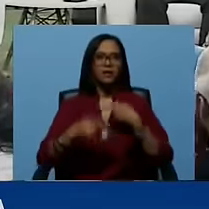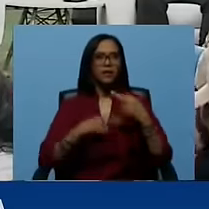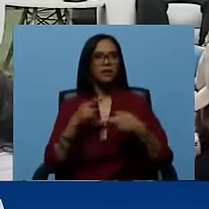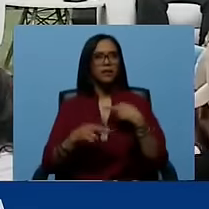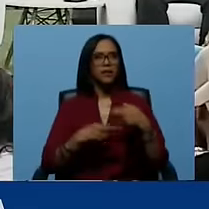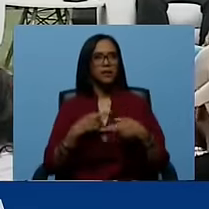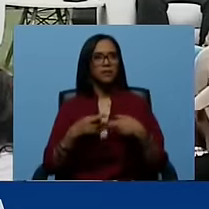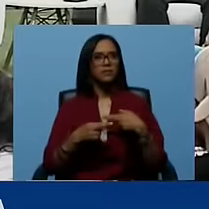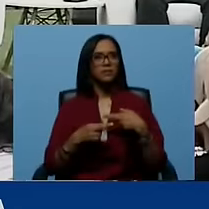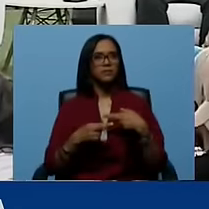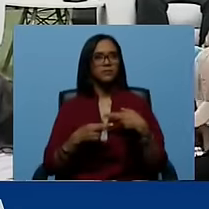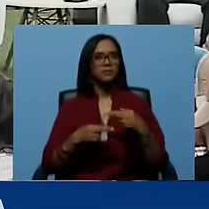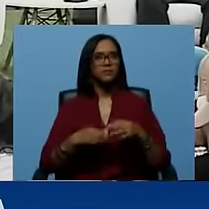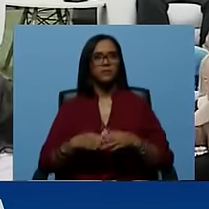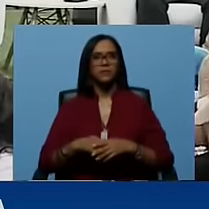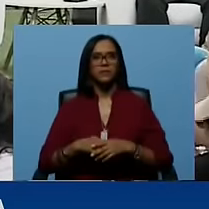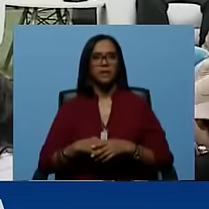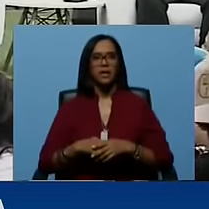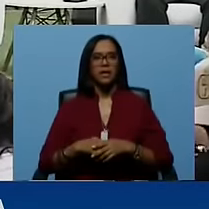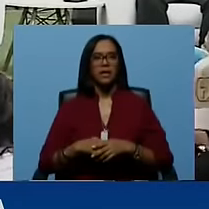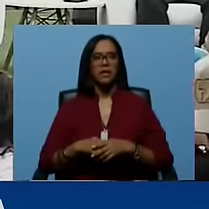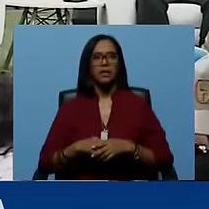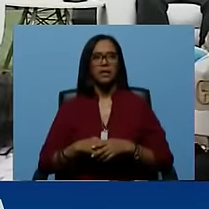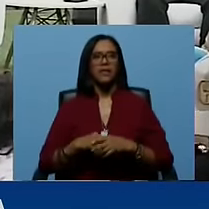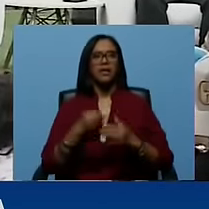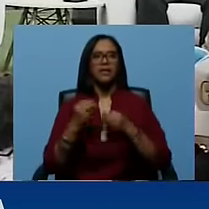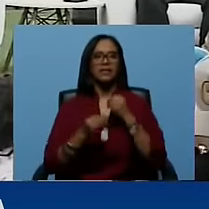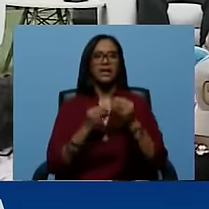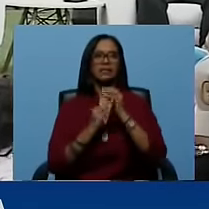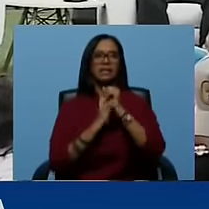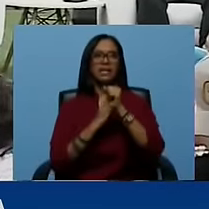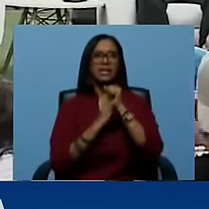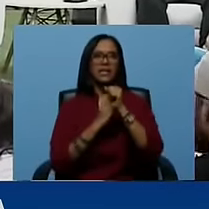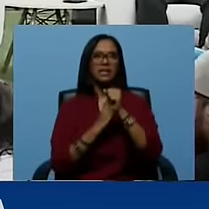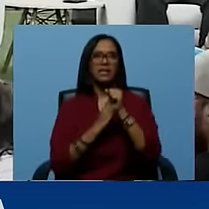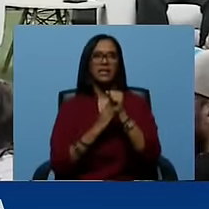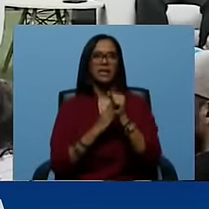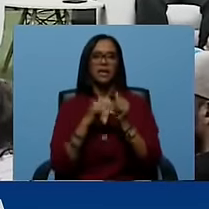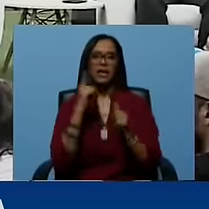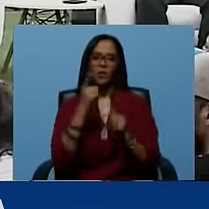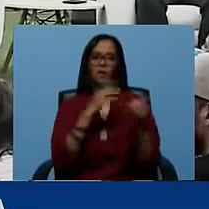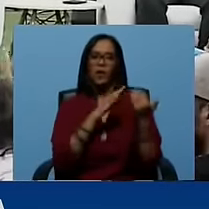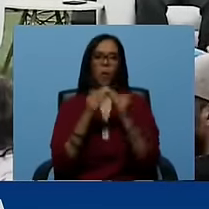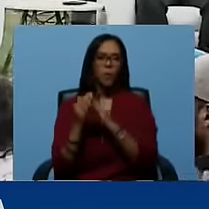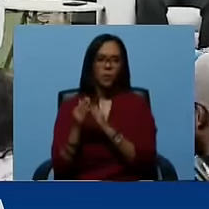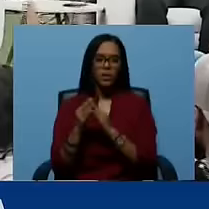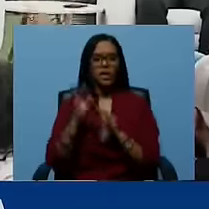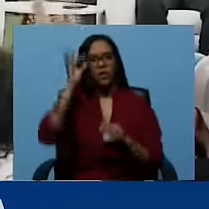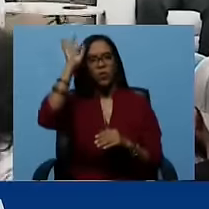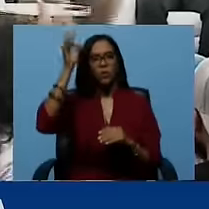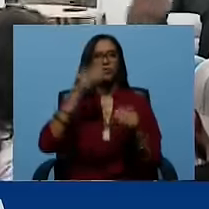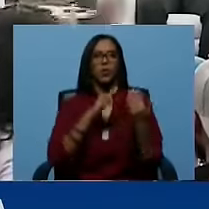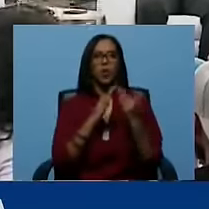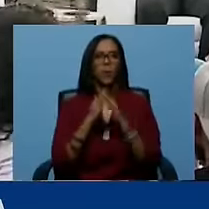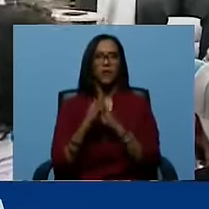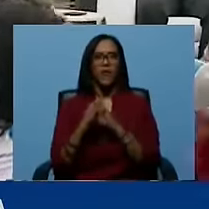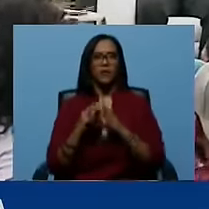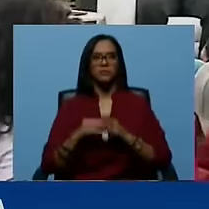revolucionaria que se hace líder en una comuna, en un consejo comunal,